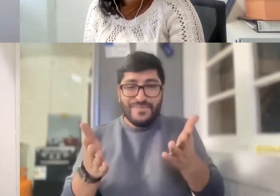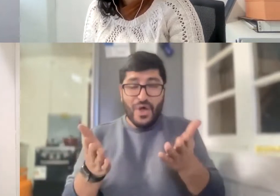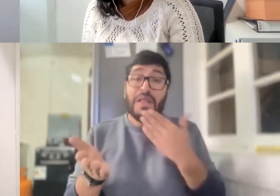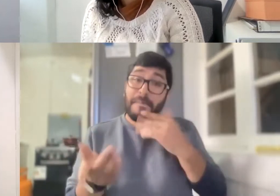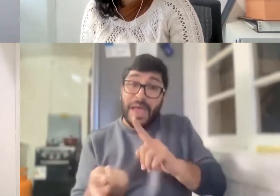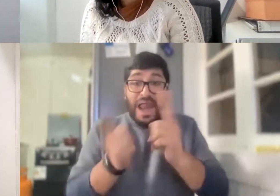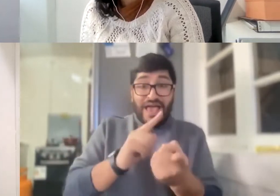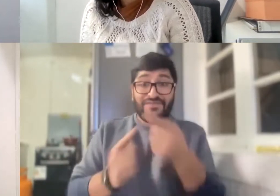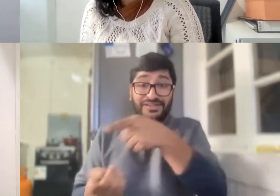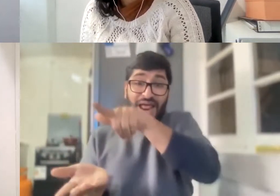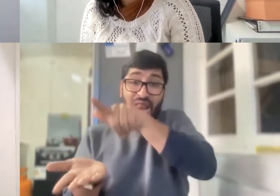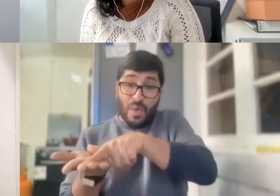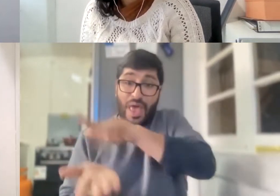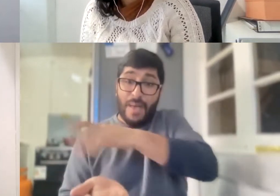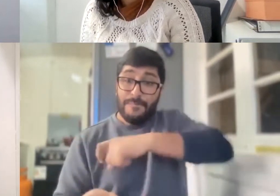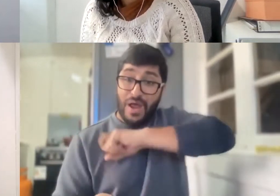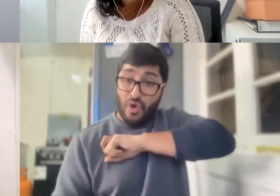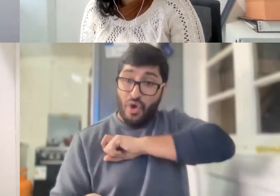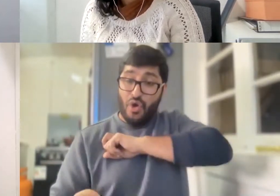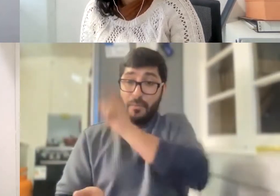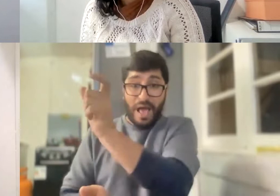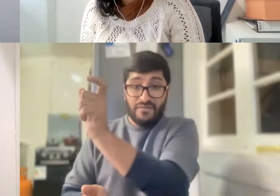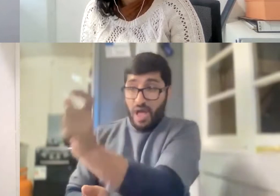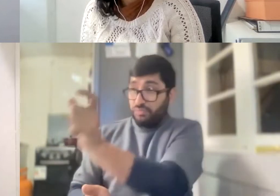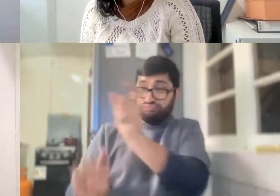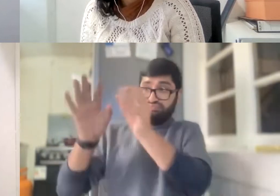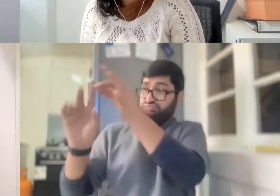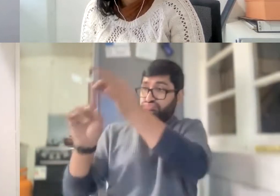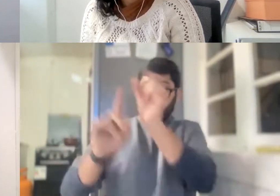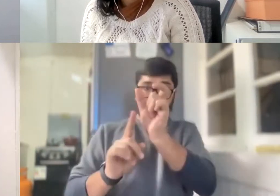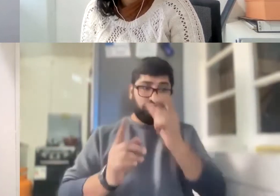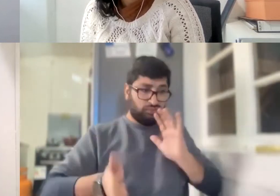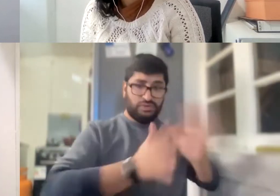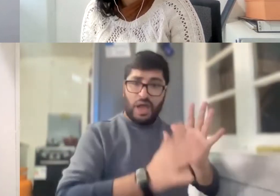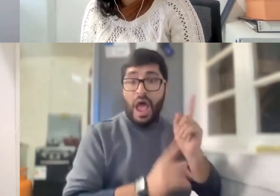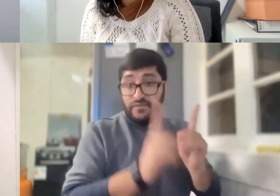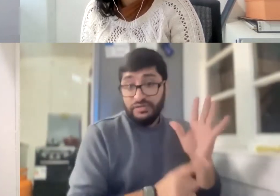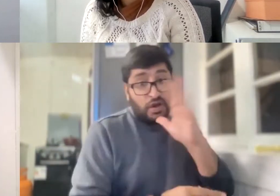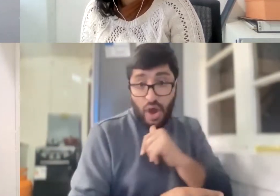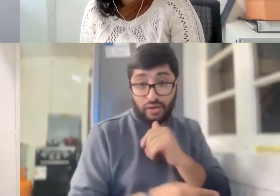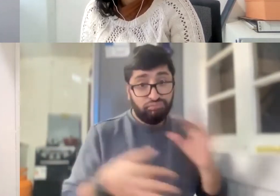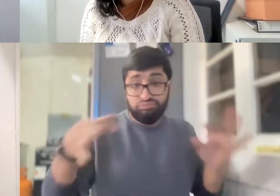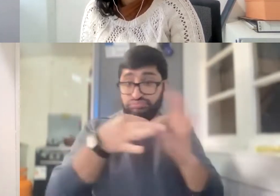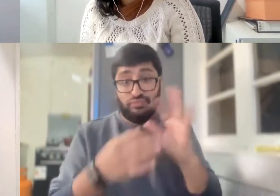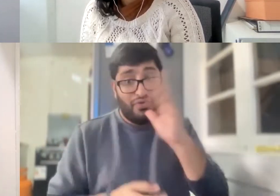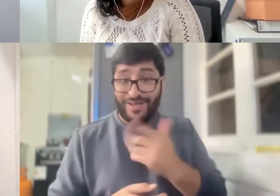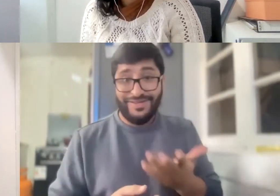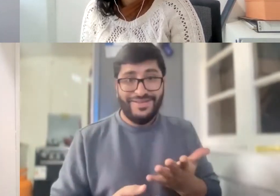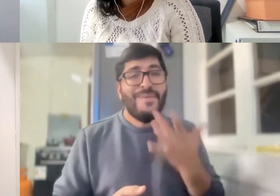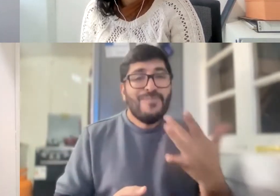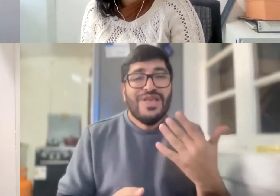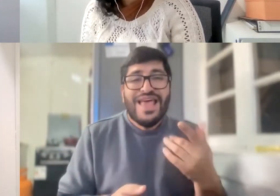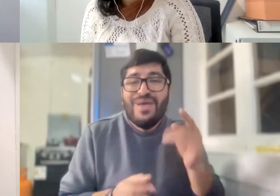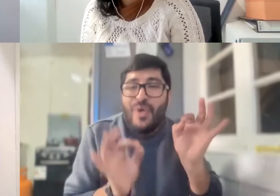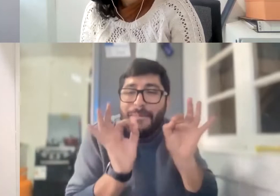afectado, no es lo mismo. Tiene una expresión extra que tiene otro significado. Y la palabra en español en la lengua de señas a veces no